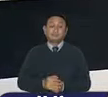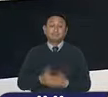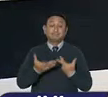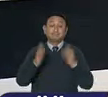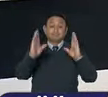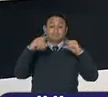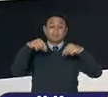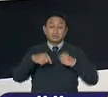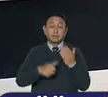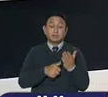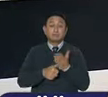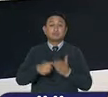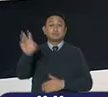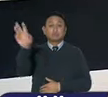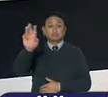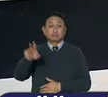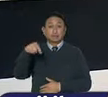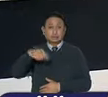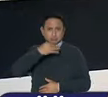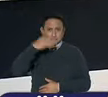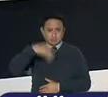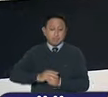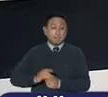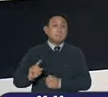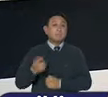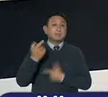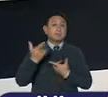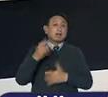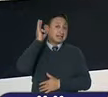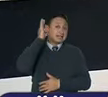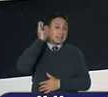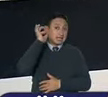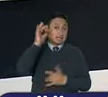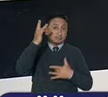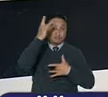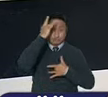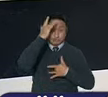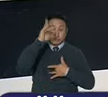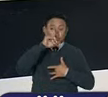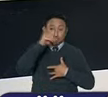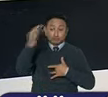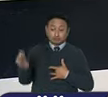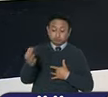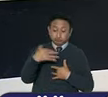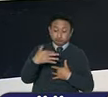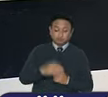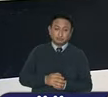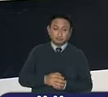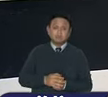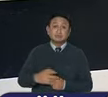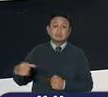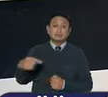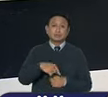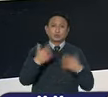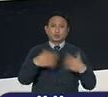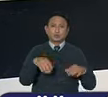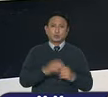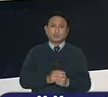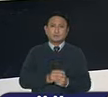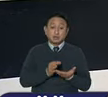Atención, el Ministerio de Salud Pública confirmó el primer caso de influenza aviar en humanos. Se trataría de una menor de 9 años de edad